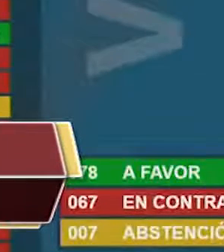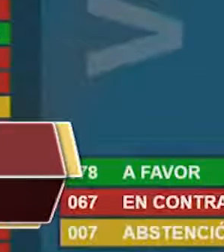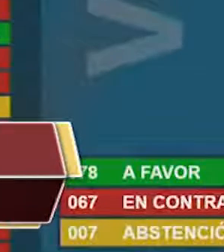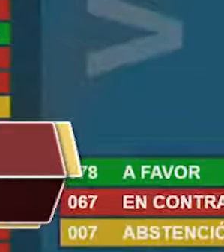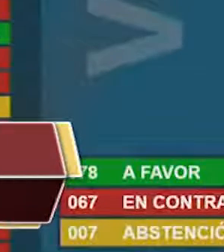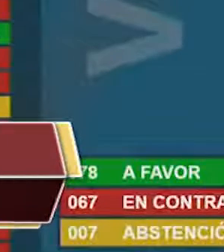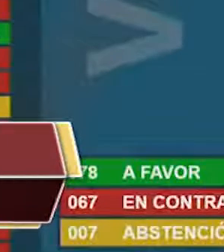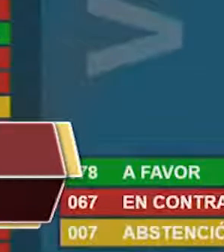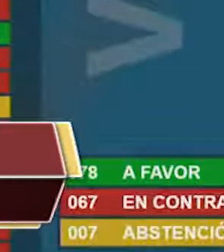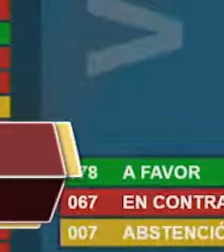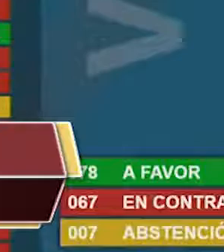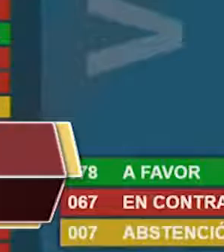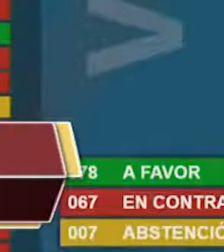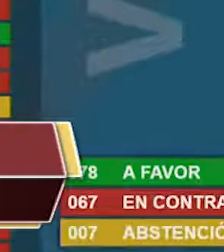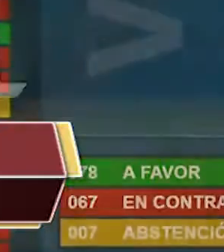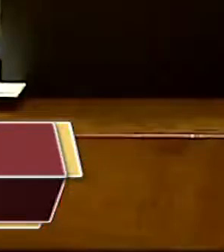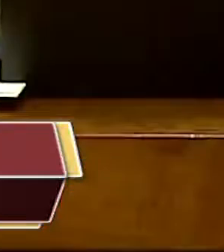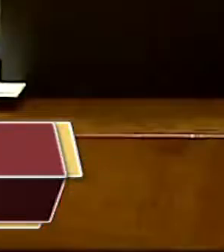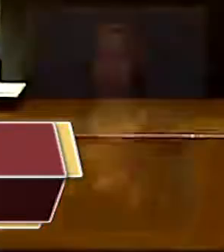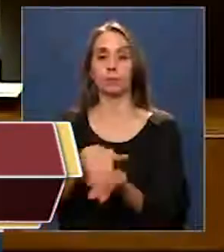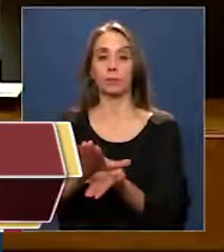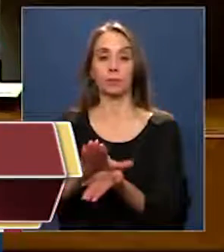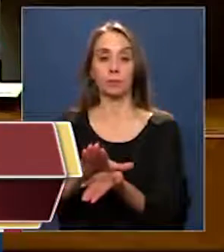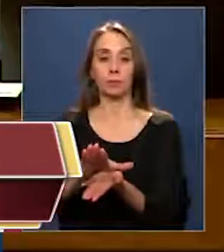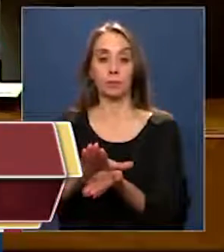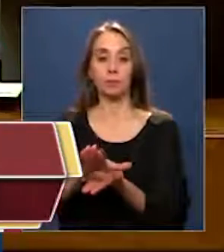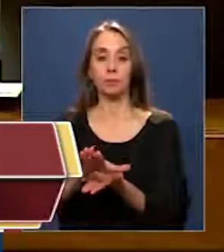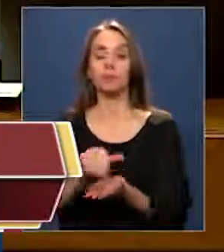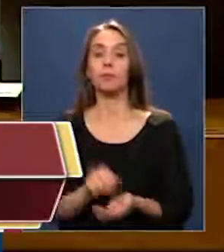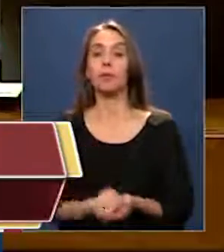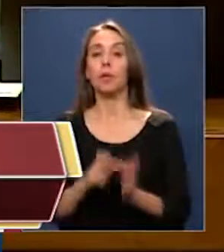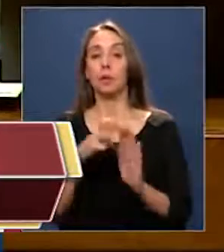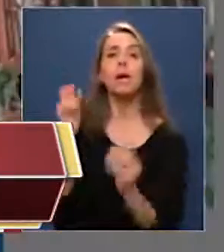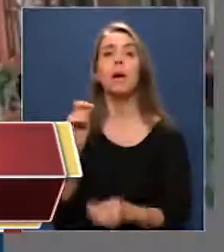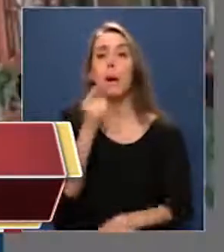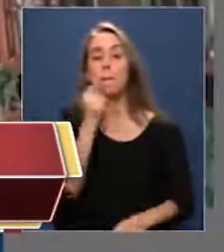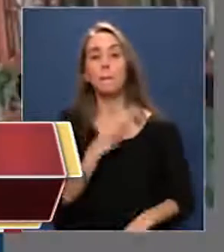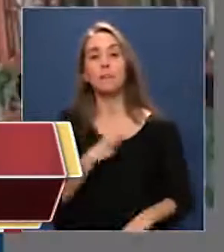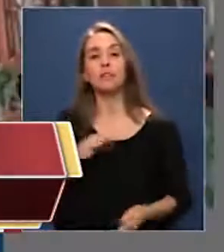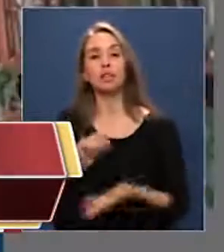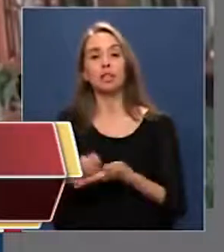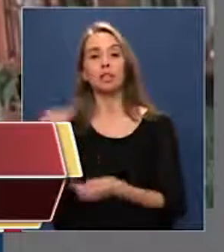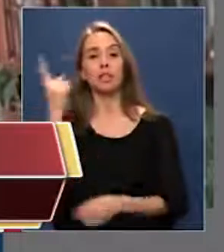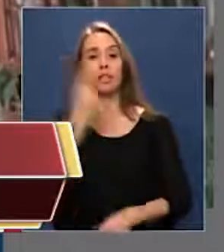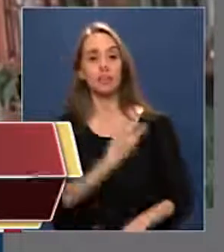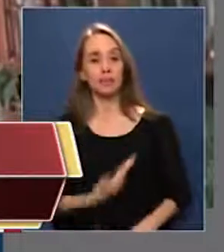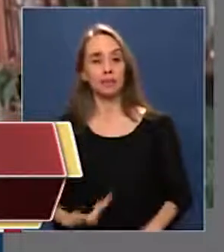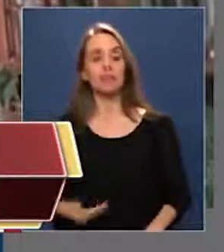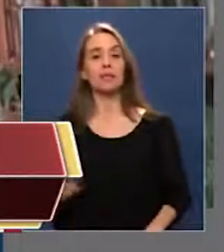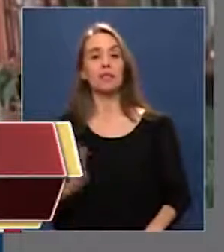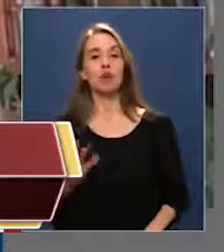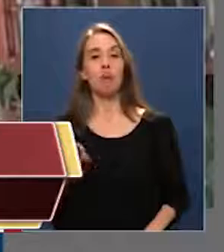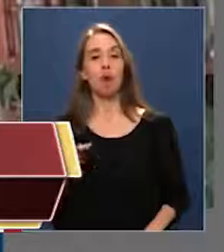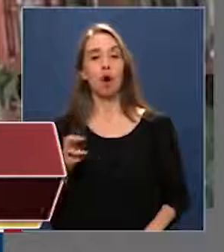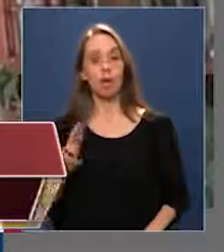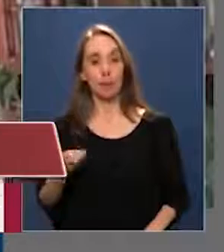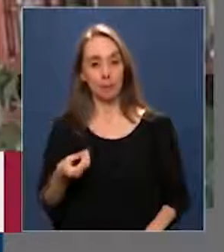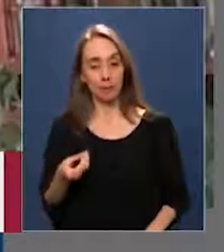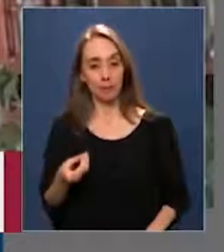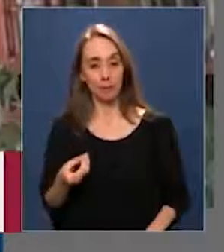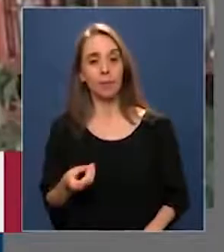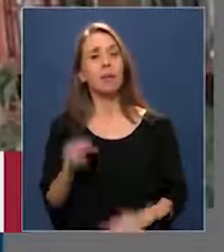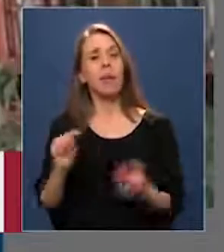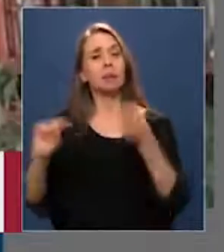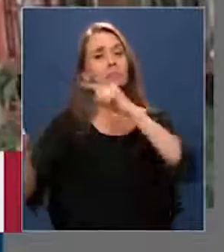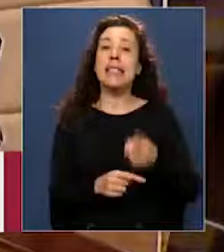junto a 67 en contra y 7 abstenciones sumó la idea de legislar del proyecto que proponía reducir el número de integrantes de ambas ramas